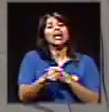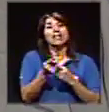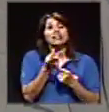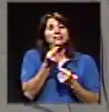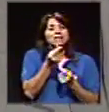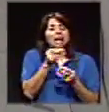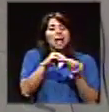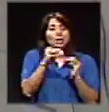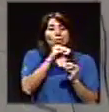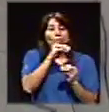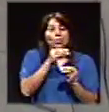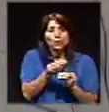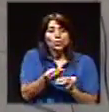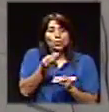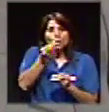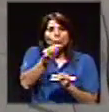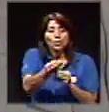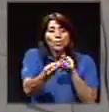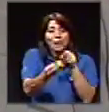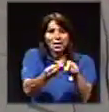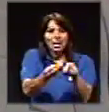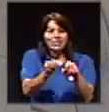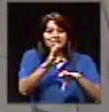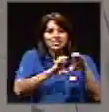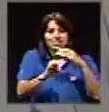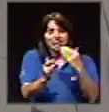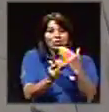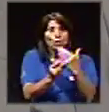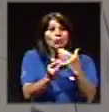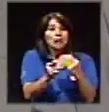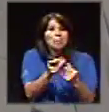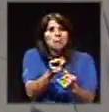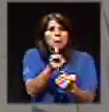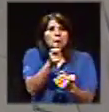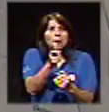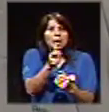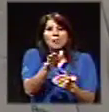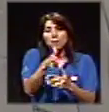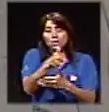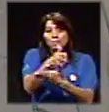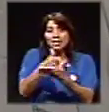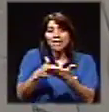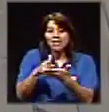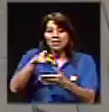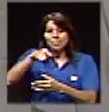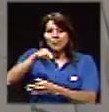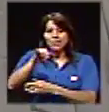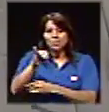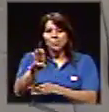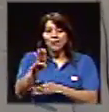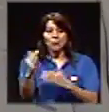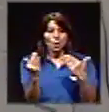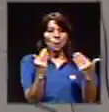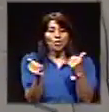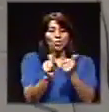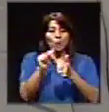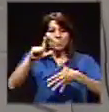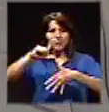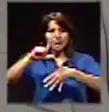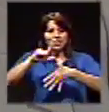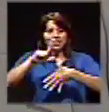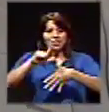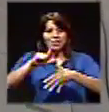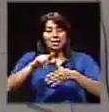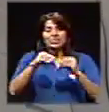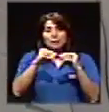ridícula. Estamos como a la mitad en relación con el Producto Interno Bruto de lo que invierte América Latina. Andamos como por menos